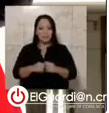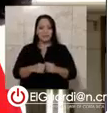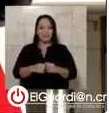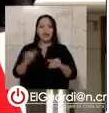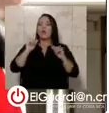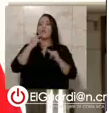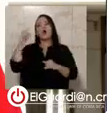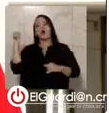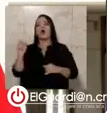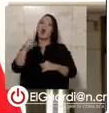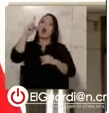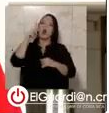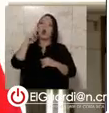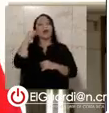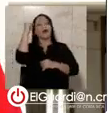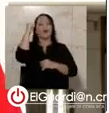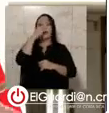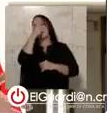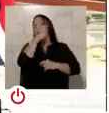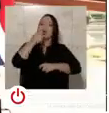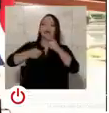Gol de los narcos.